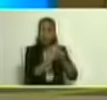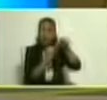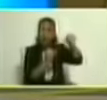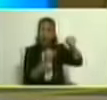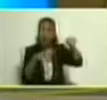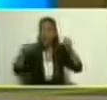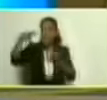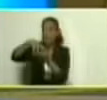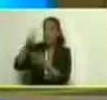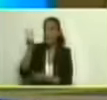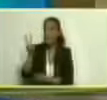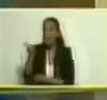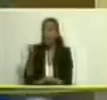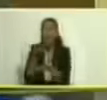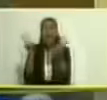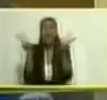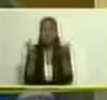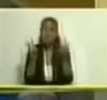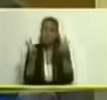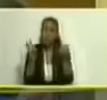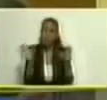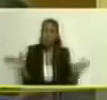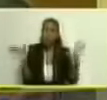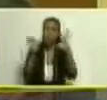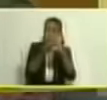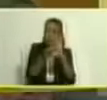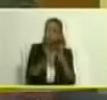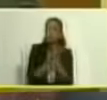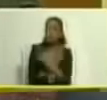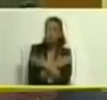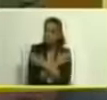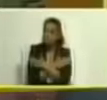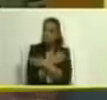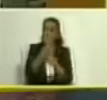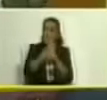el Estado venezolano en su conjunto.